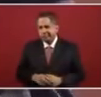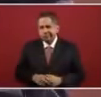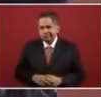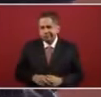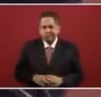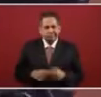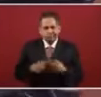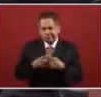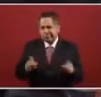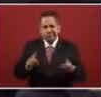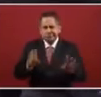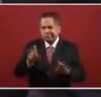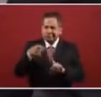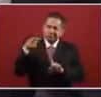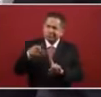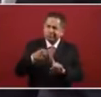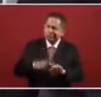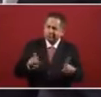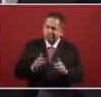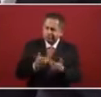cuestiones distintas, diferentes.